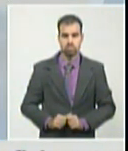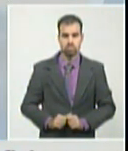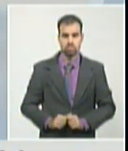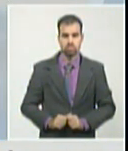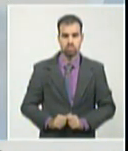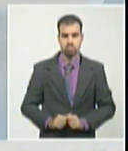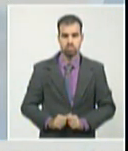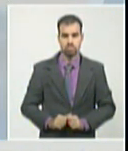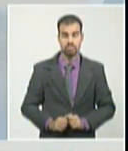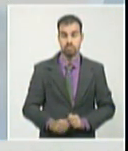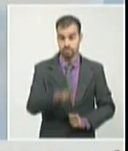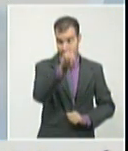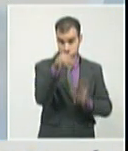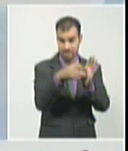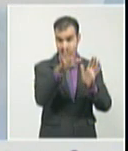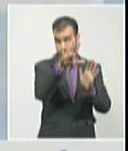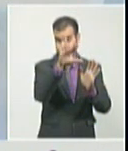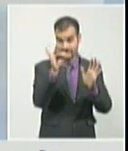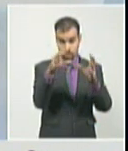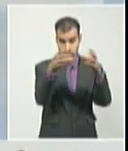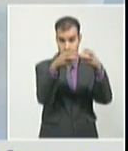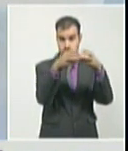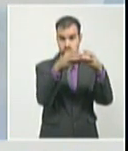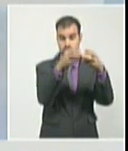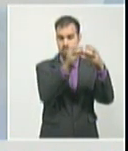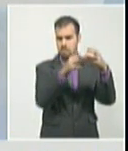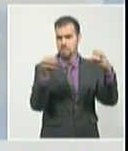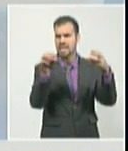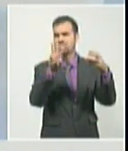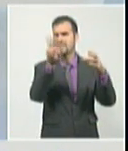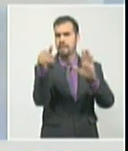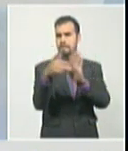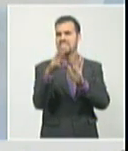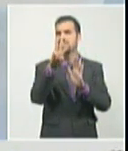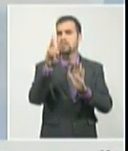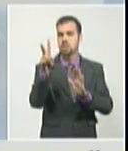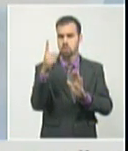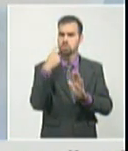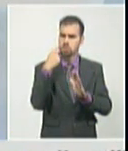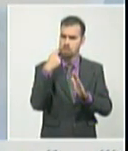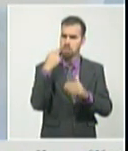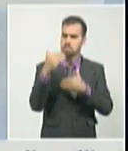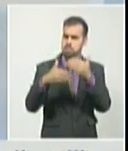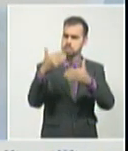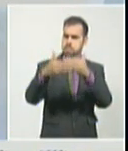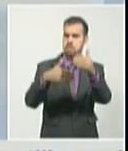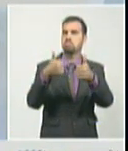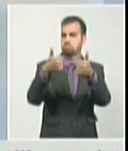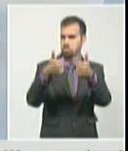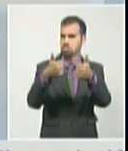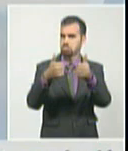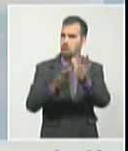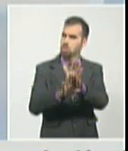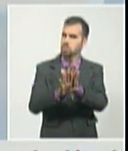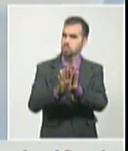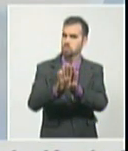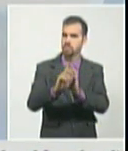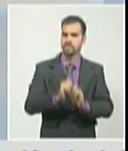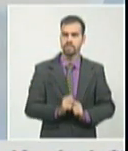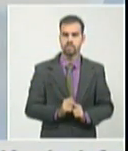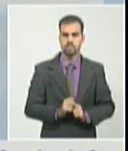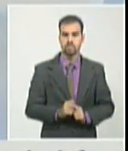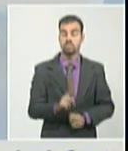57 3 mil 32 con una evolución clínica estable lamentamos